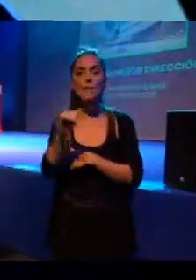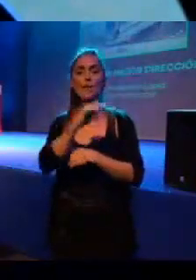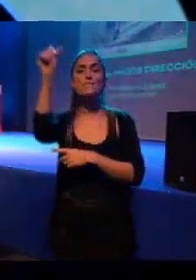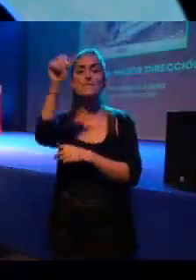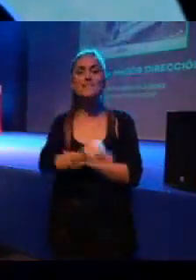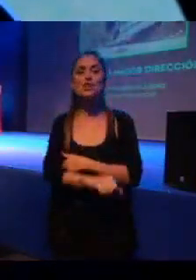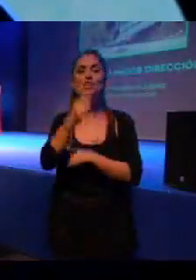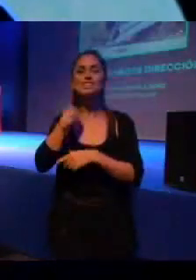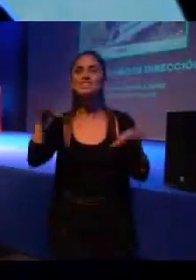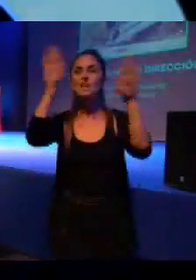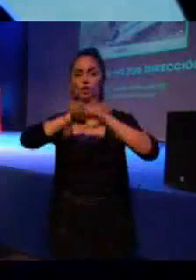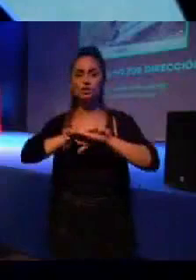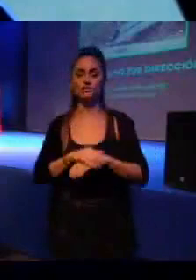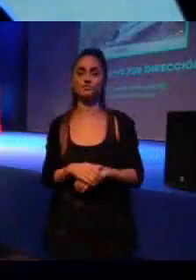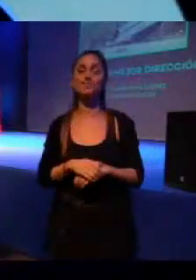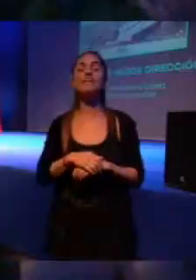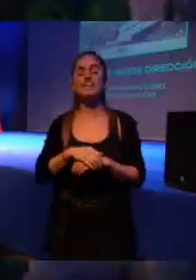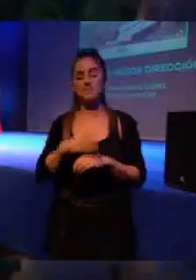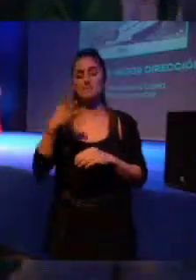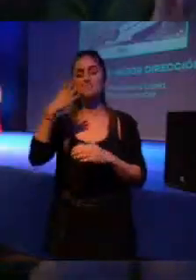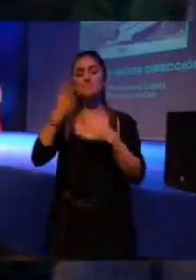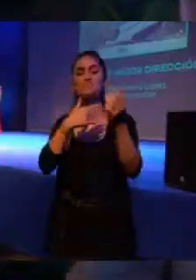Guillermo García López.